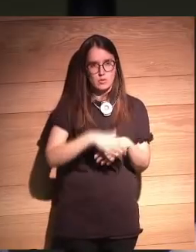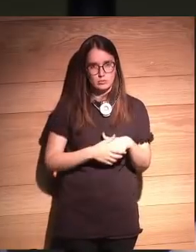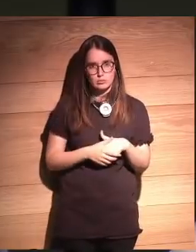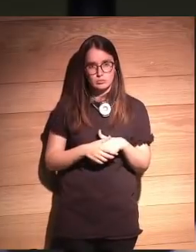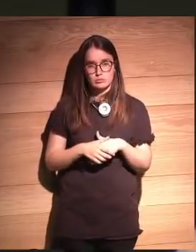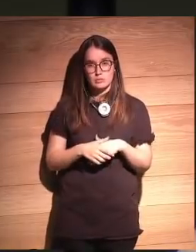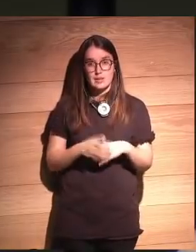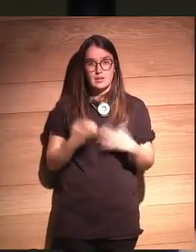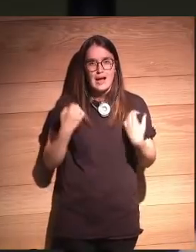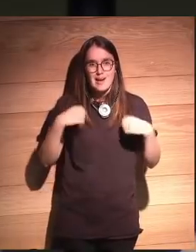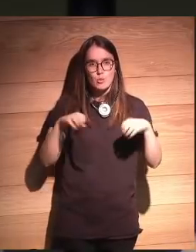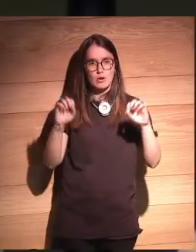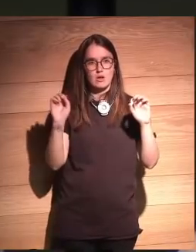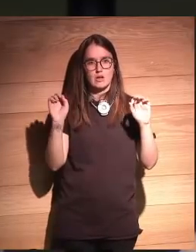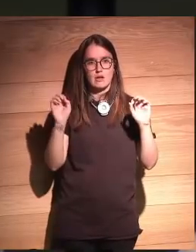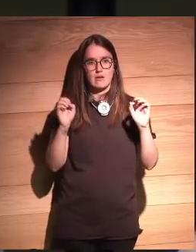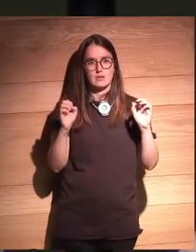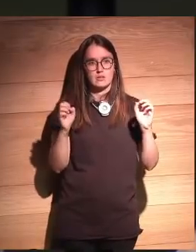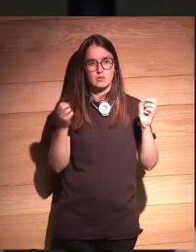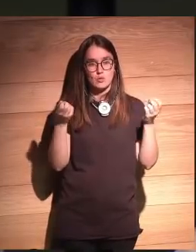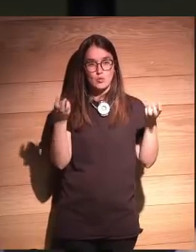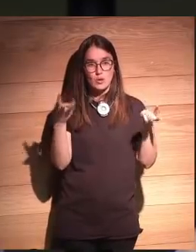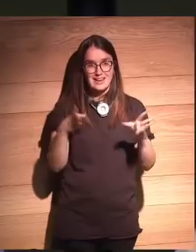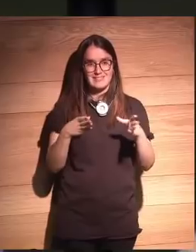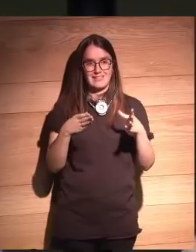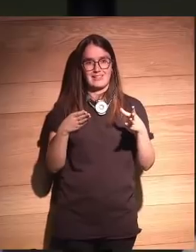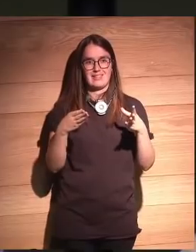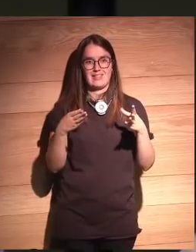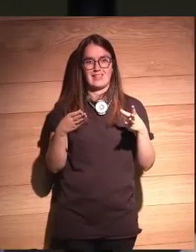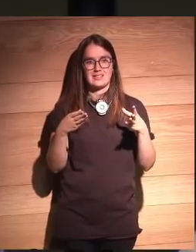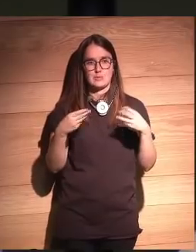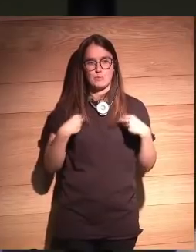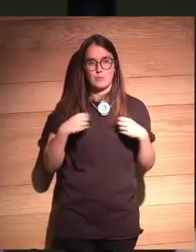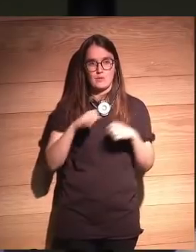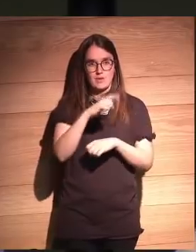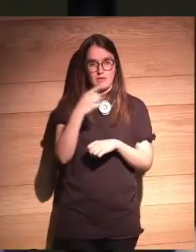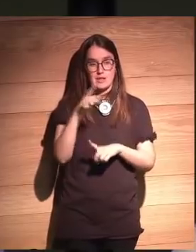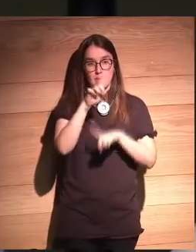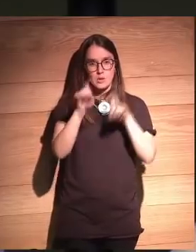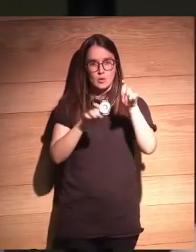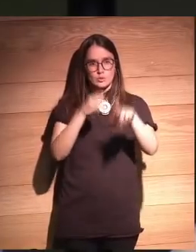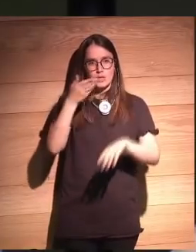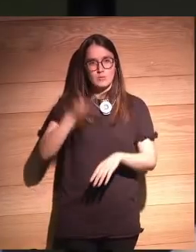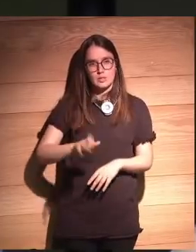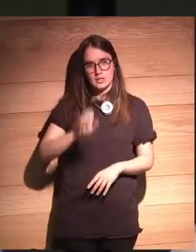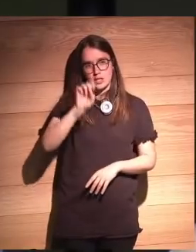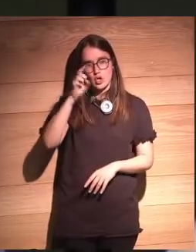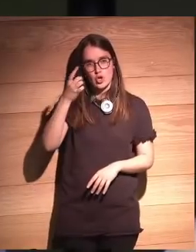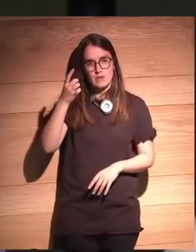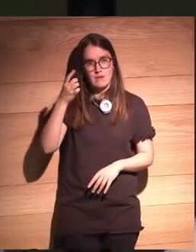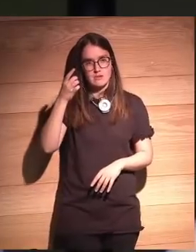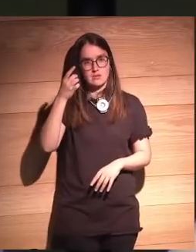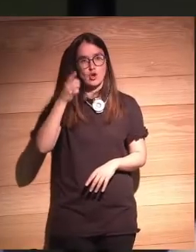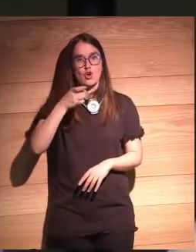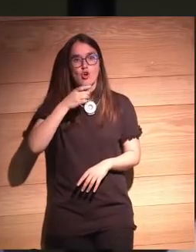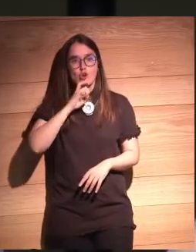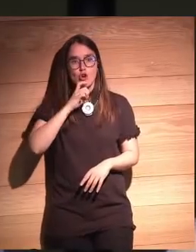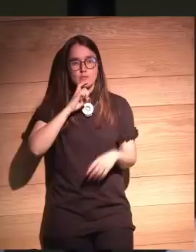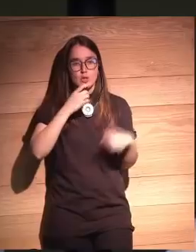e independientemente de la cantidad de viviendas. La pregunta más importante es cómo